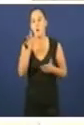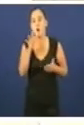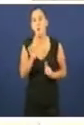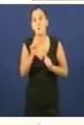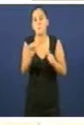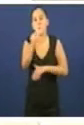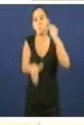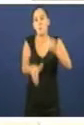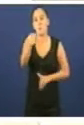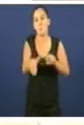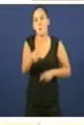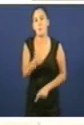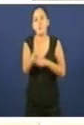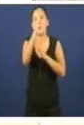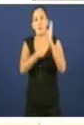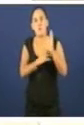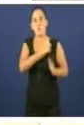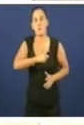continuación. votamos.